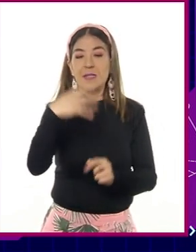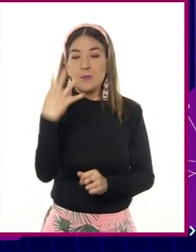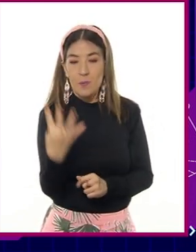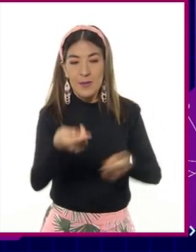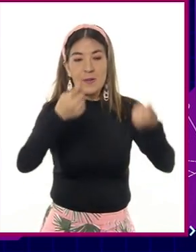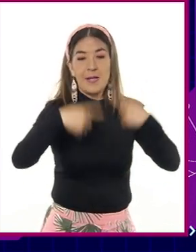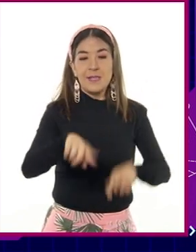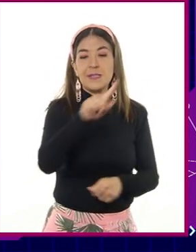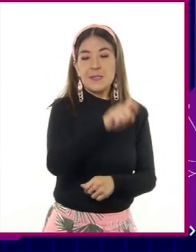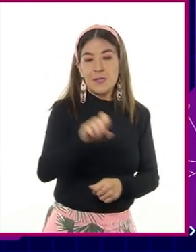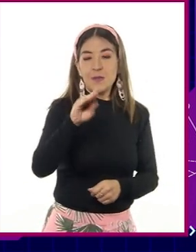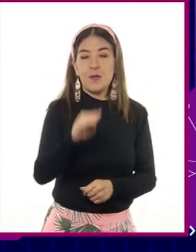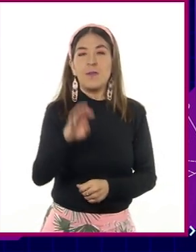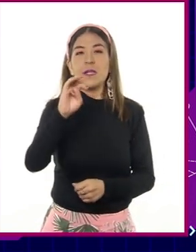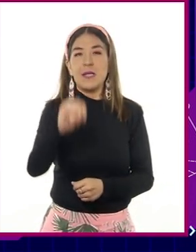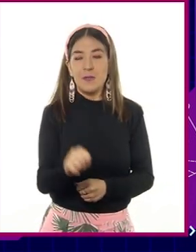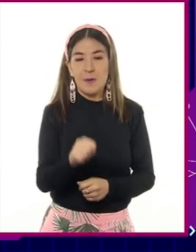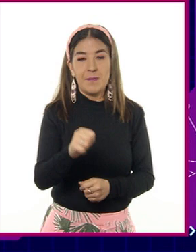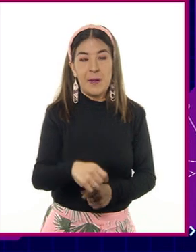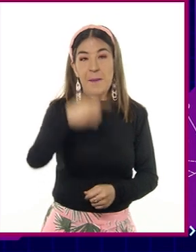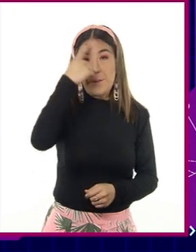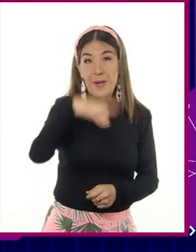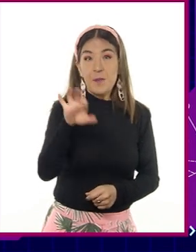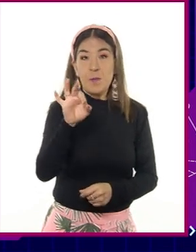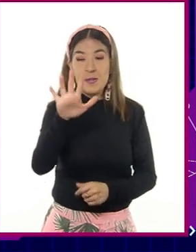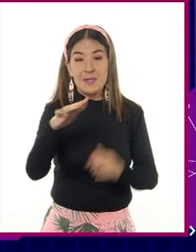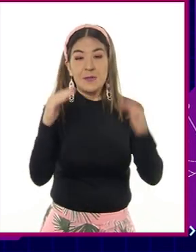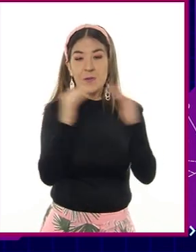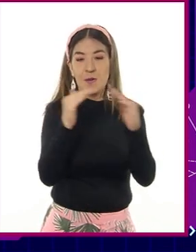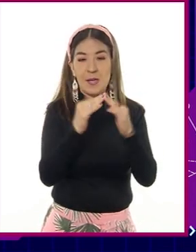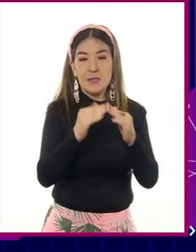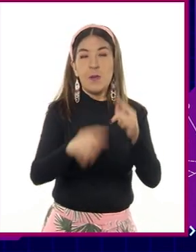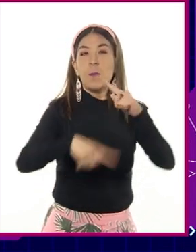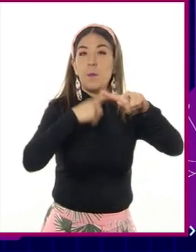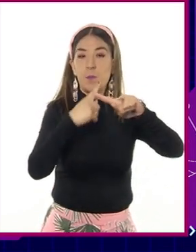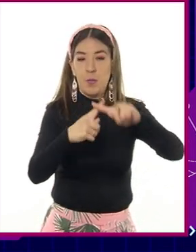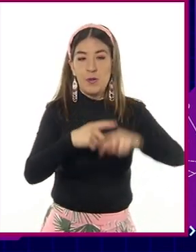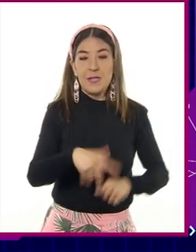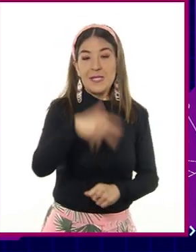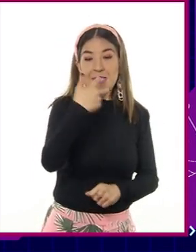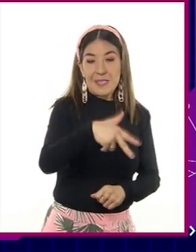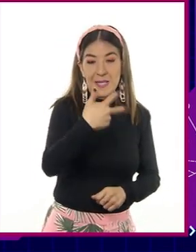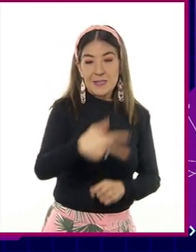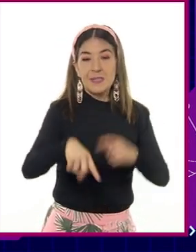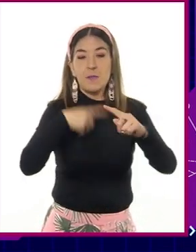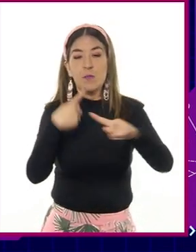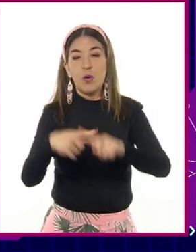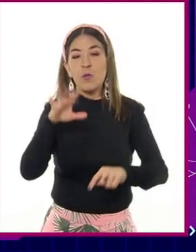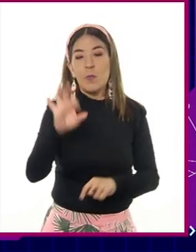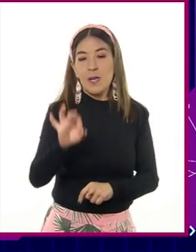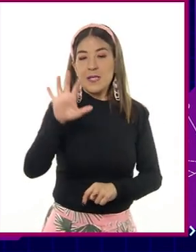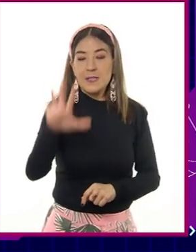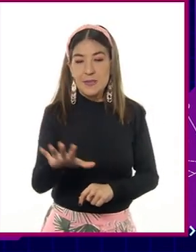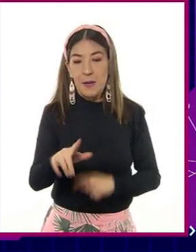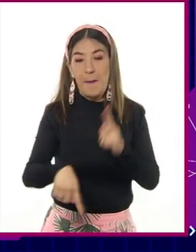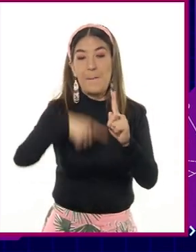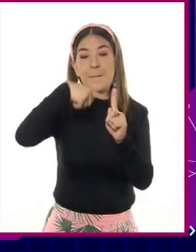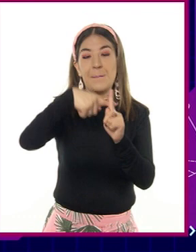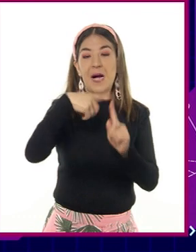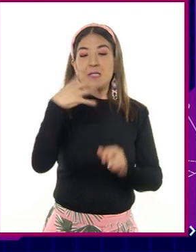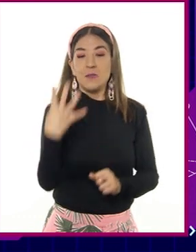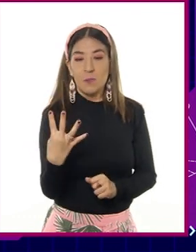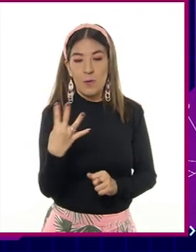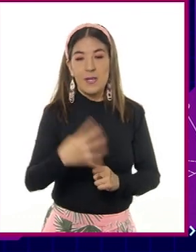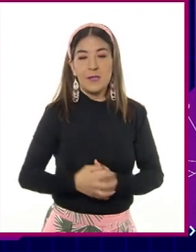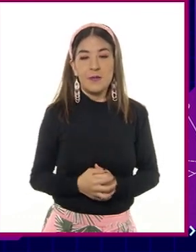son 199. Para 45 casas multiplico 13 por 45 más 4,